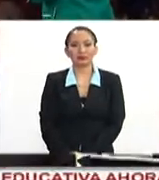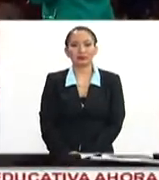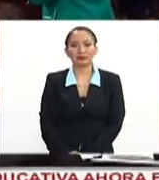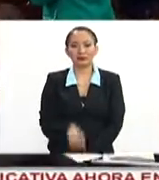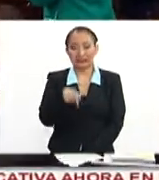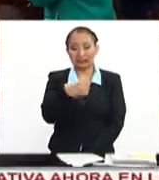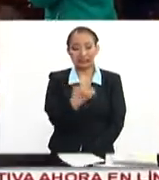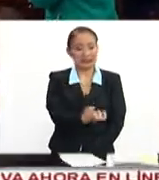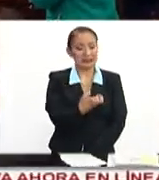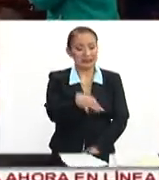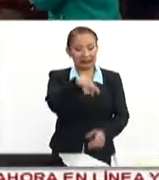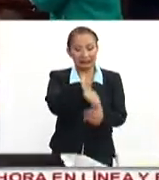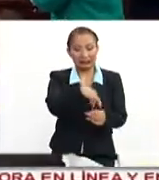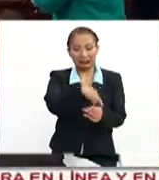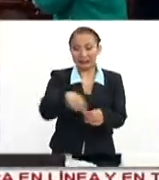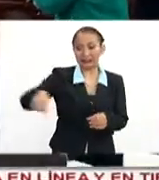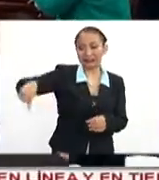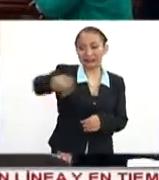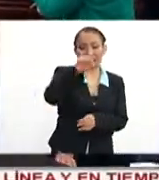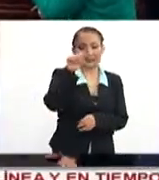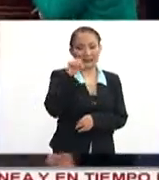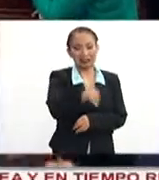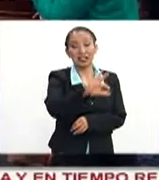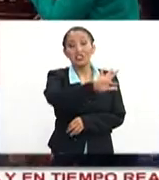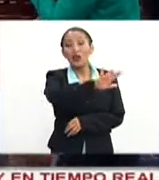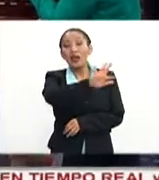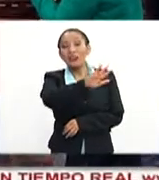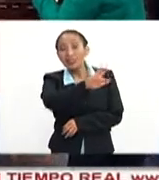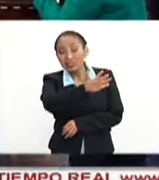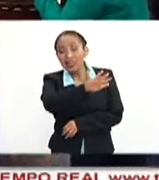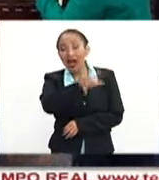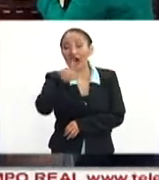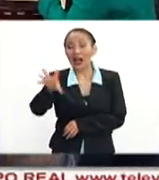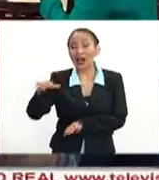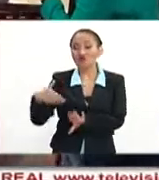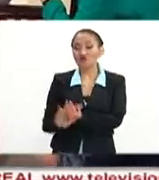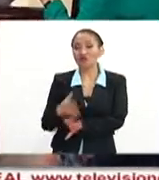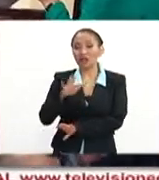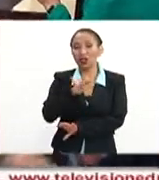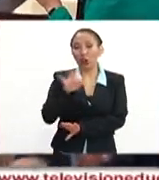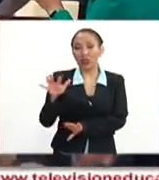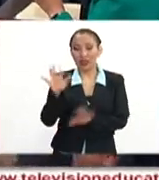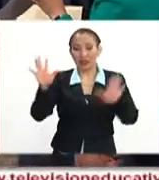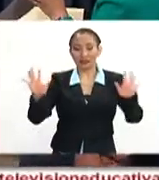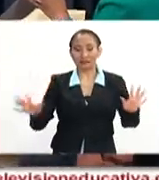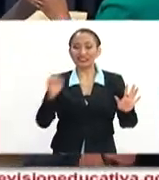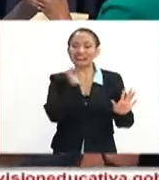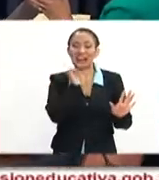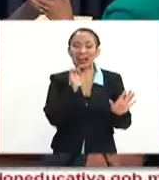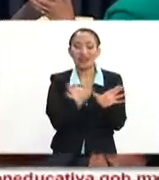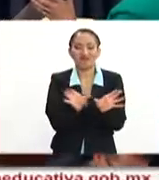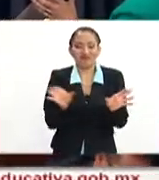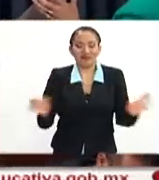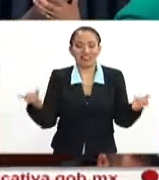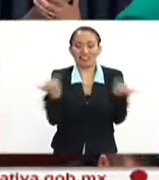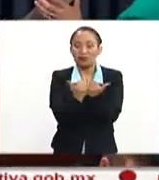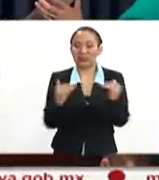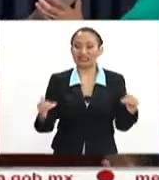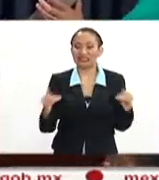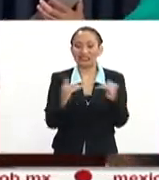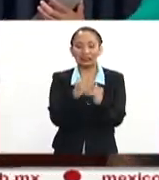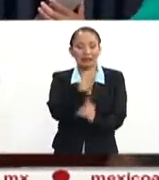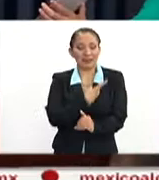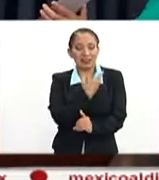En esta votación, los votos a favor son 50 y en contra 50. El Senado está dividido por igual y